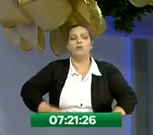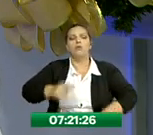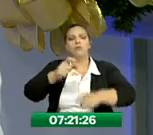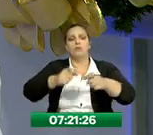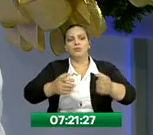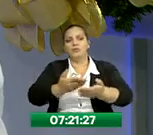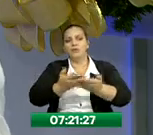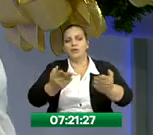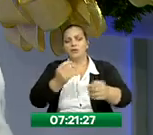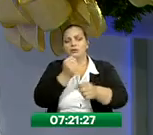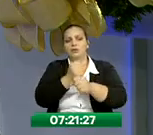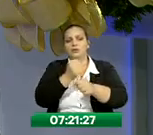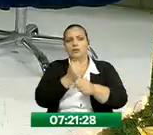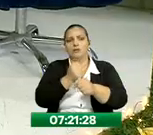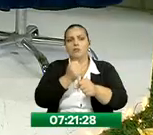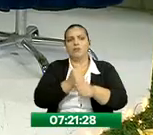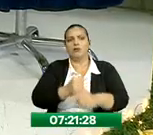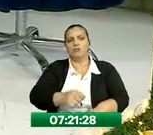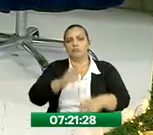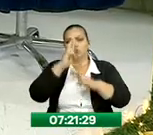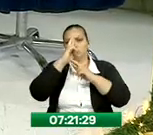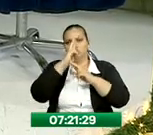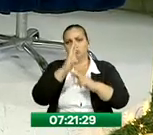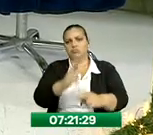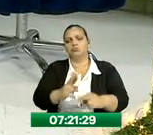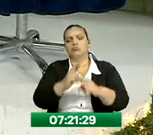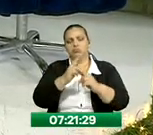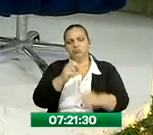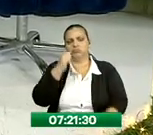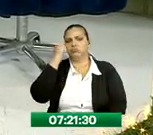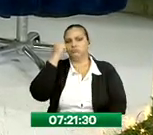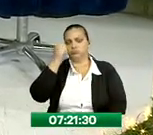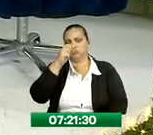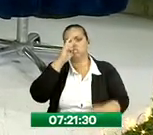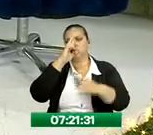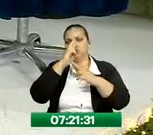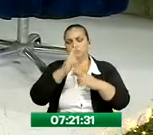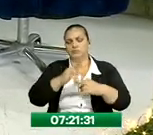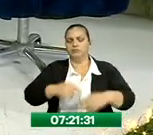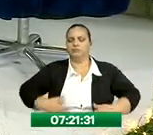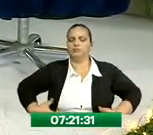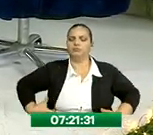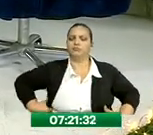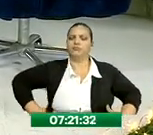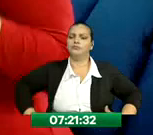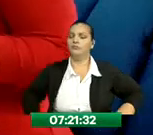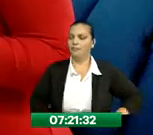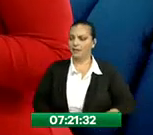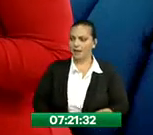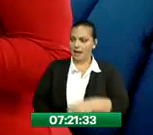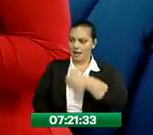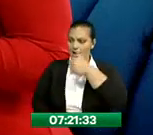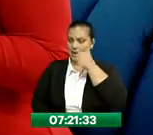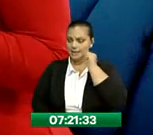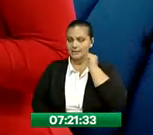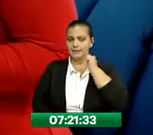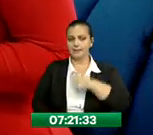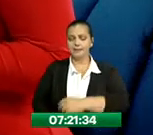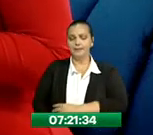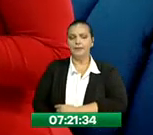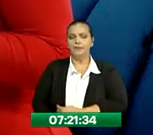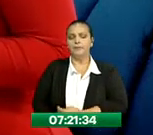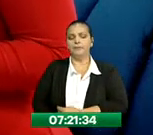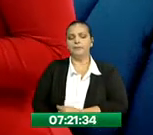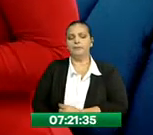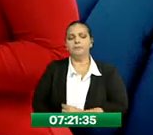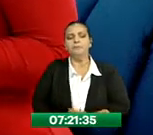los trabajadores ecuatorianos. Ministro, entiendo que el día de ayer debió suspenderse por motivos de agenda la firma de un acuerdo